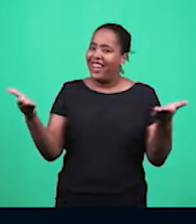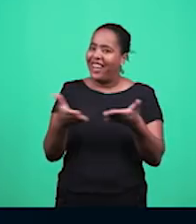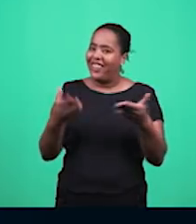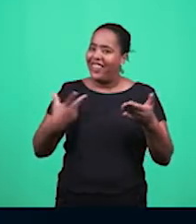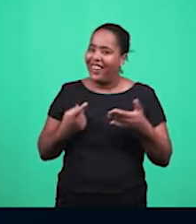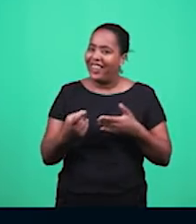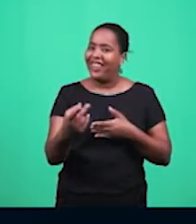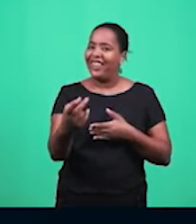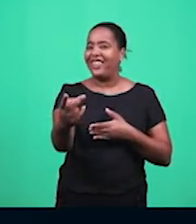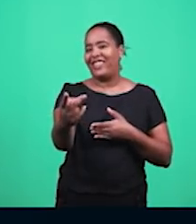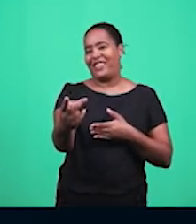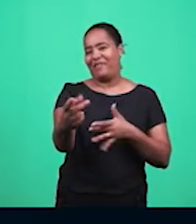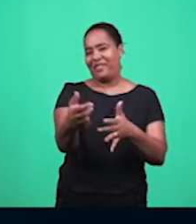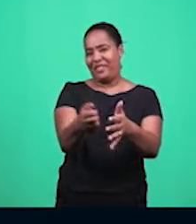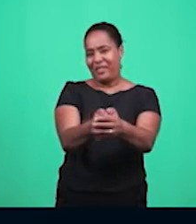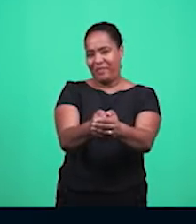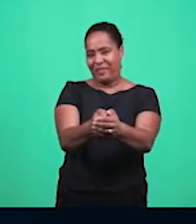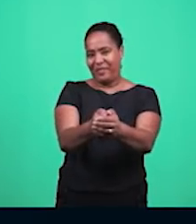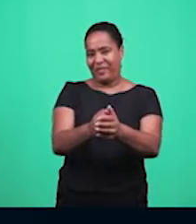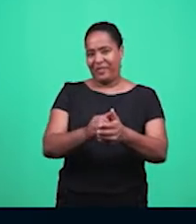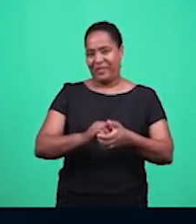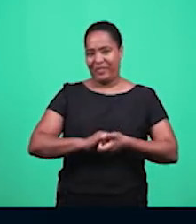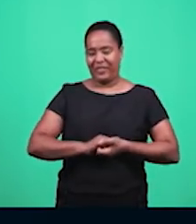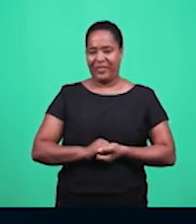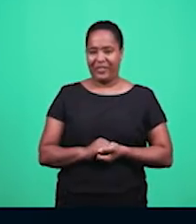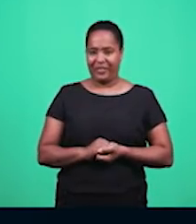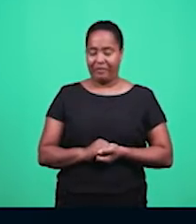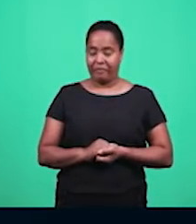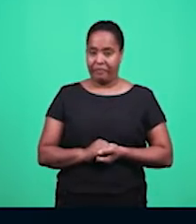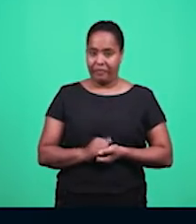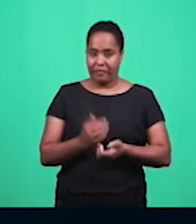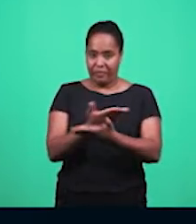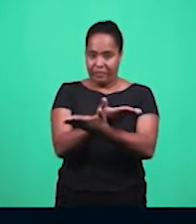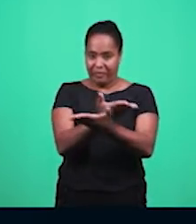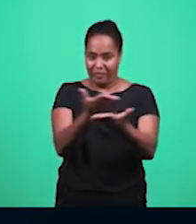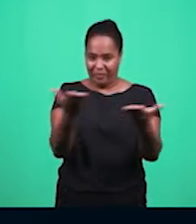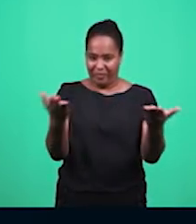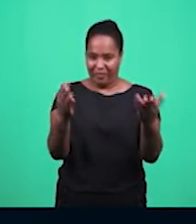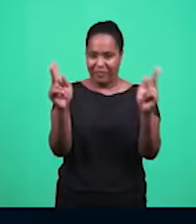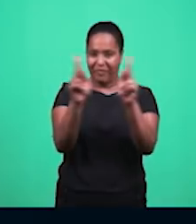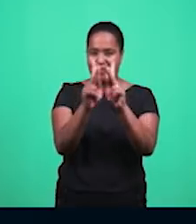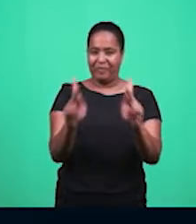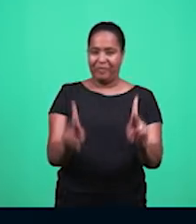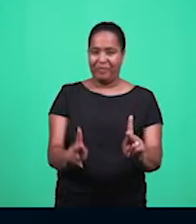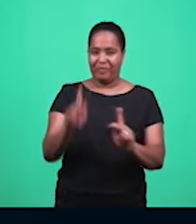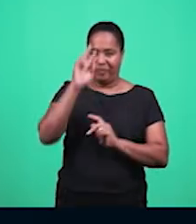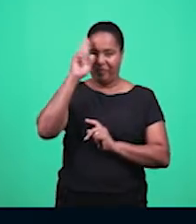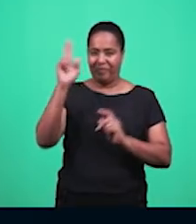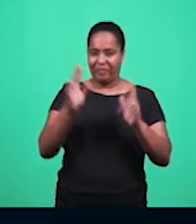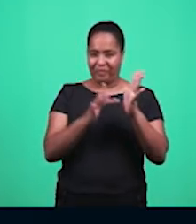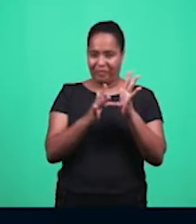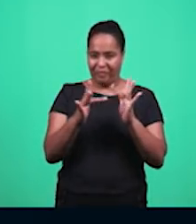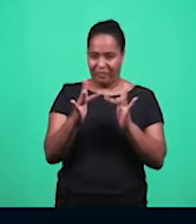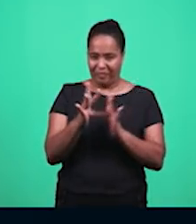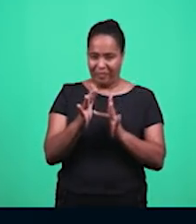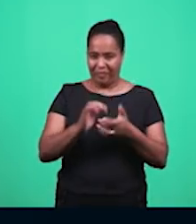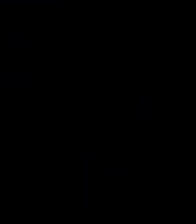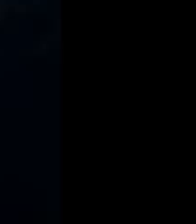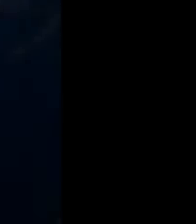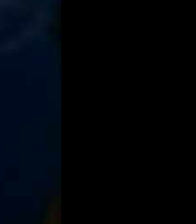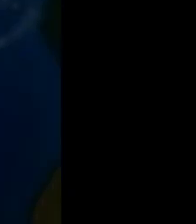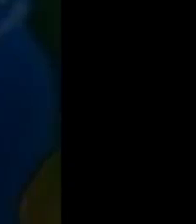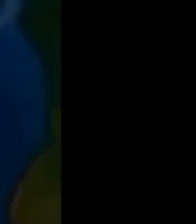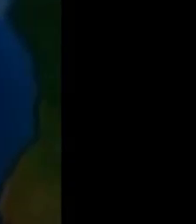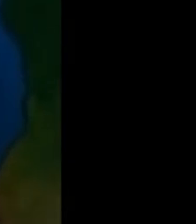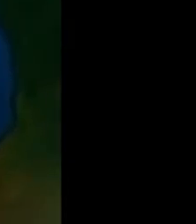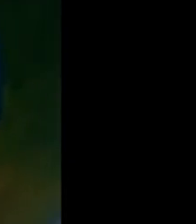ahora y para siempre amén amén nosotros saludamos a todos con la paz del señor jesús